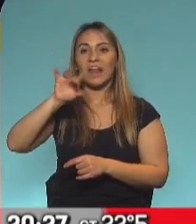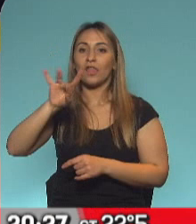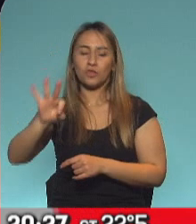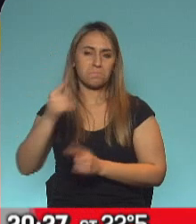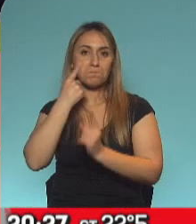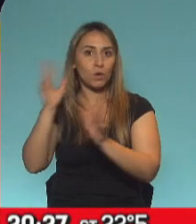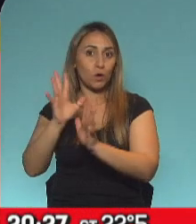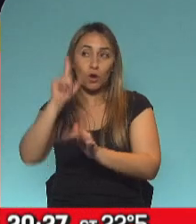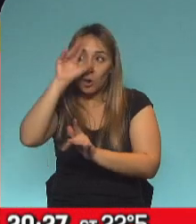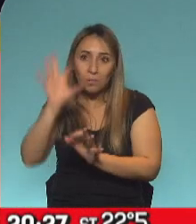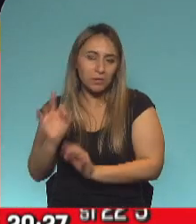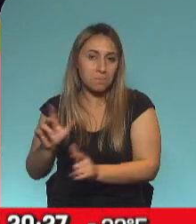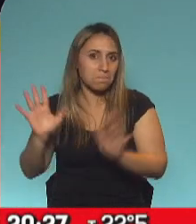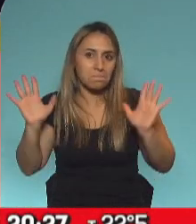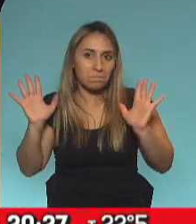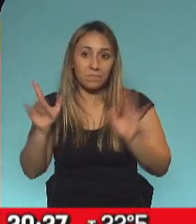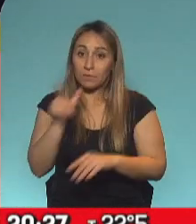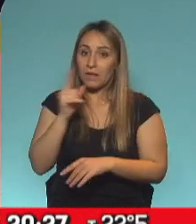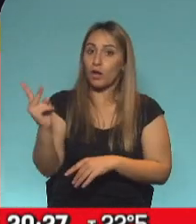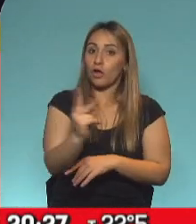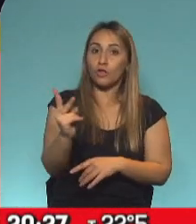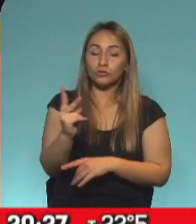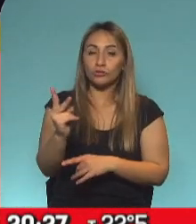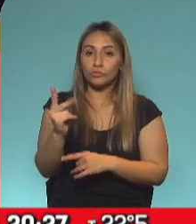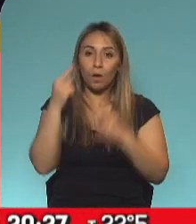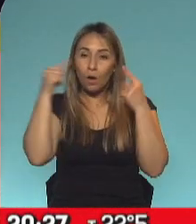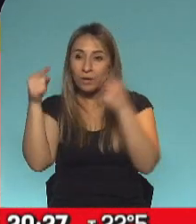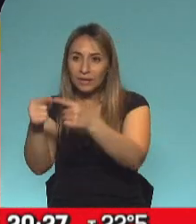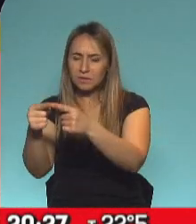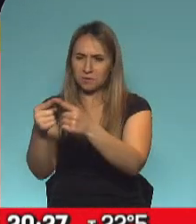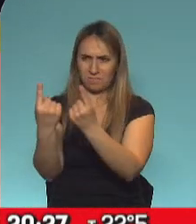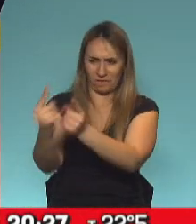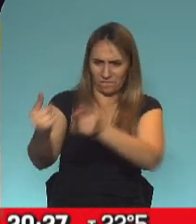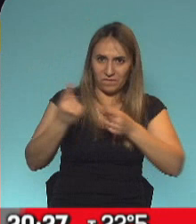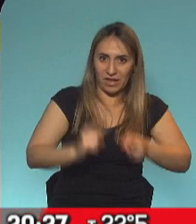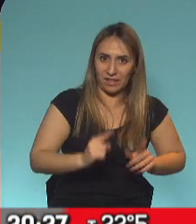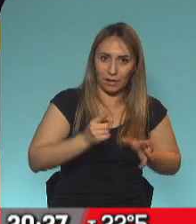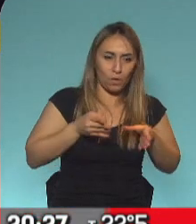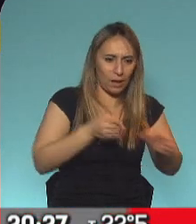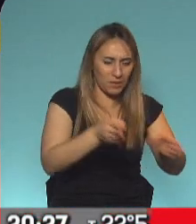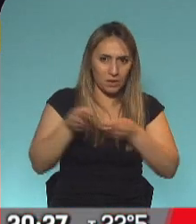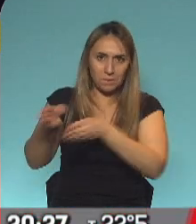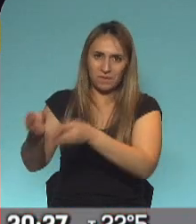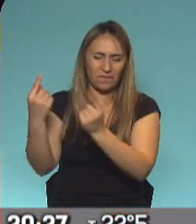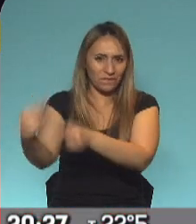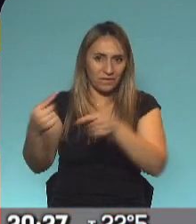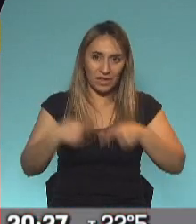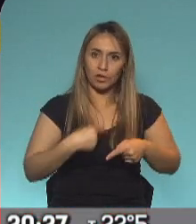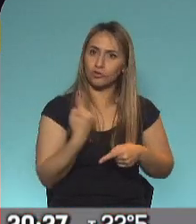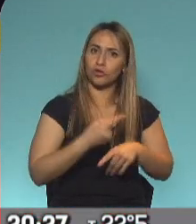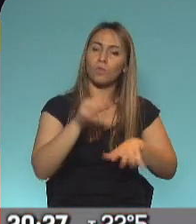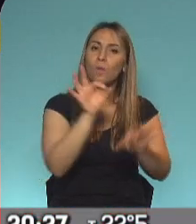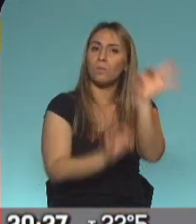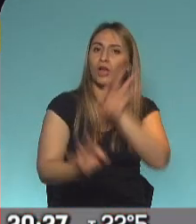mucha opinión. Me parece que va en una dirección totalmente contraria a la que nos hemos comprometido nosotros en nuestro proyecto político,